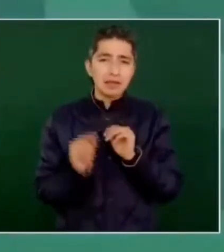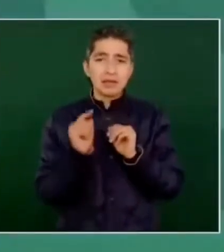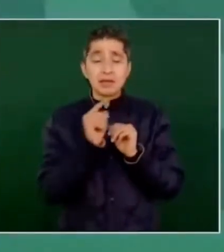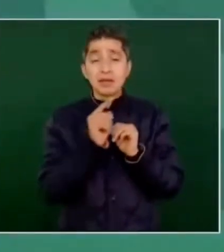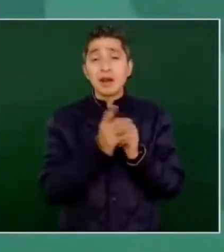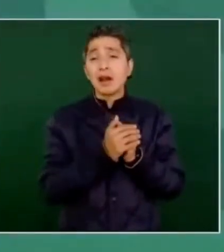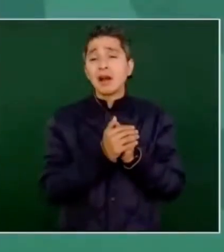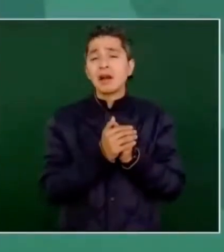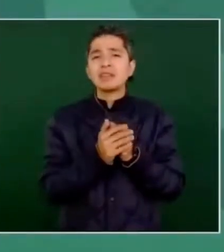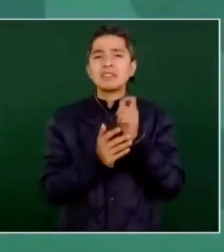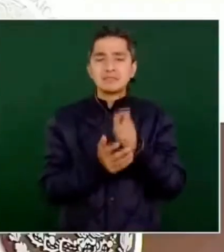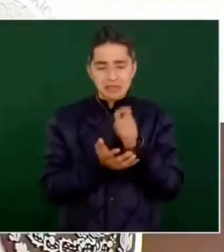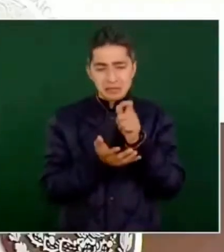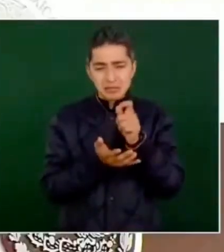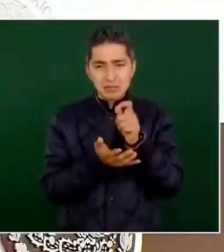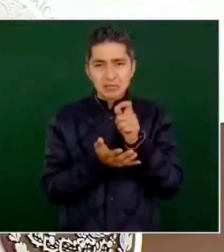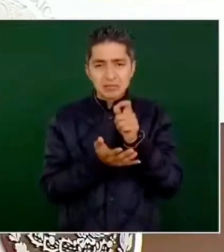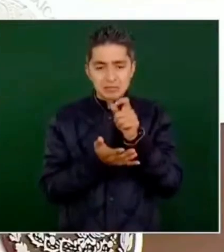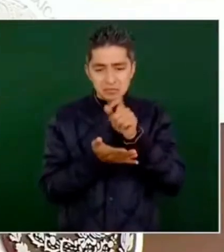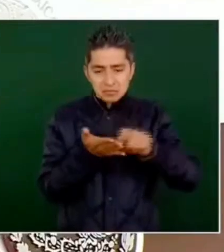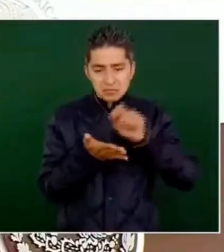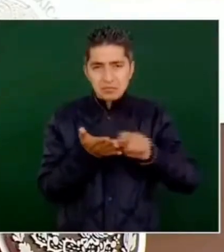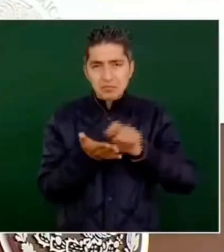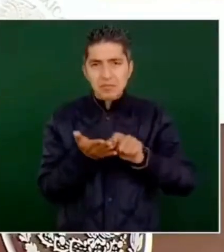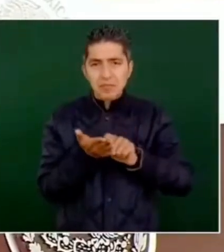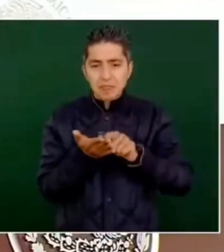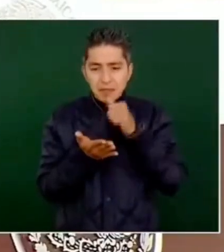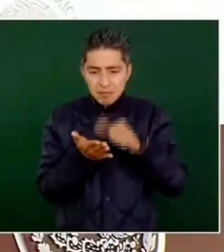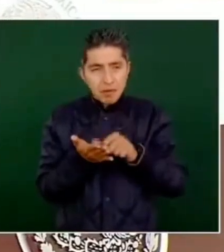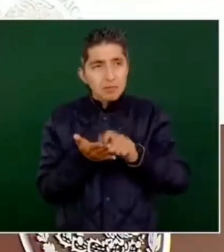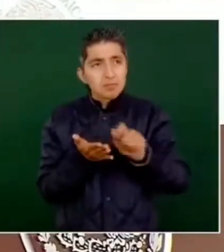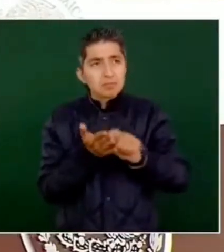en un escrito que le envía a Jesús.